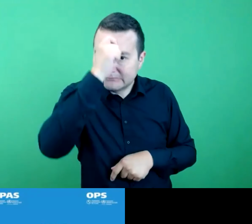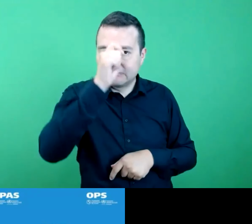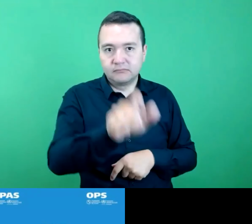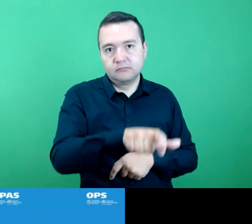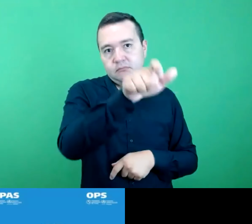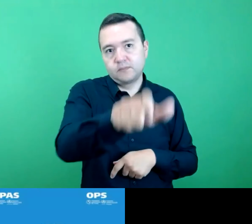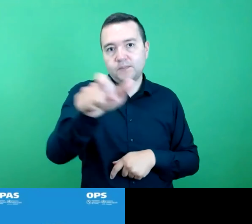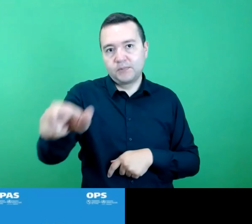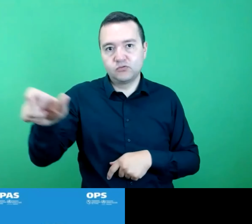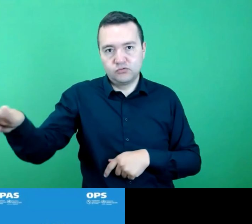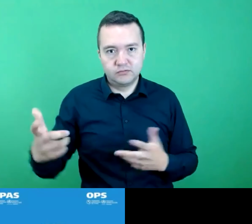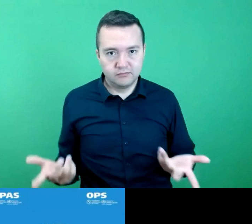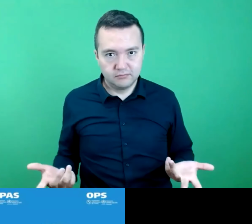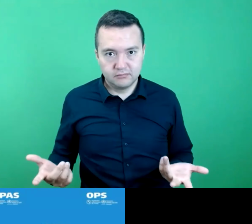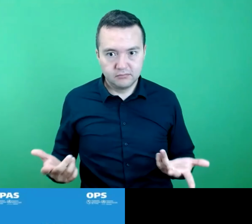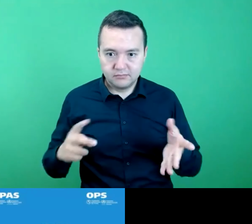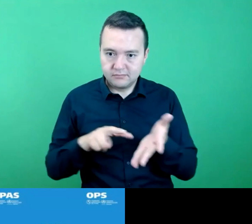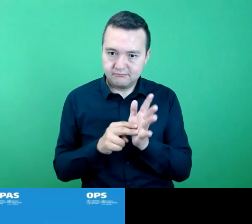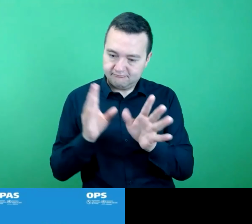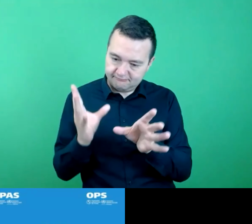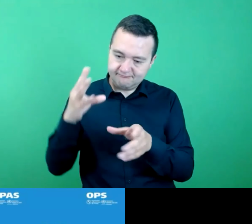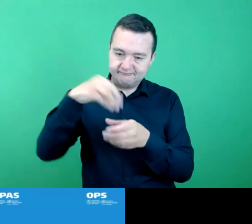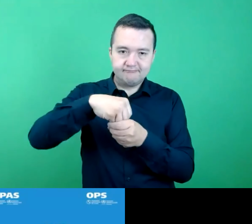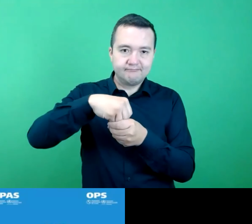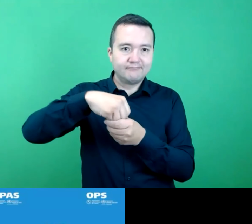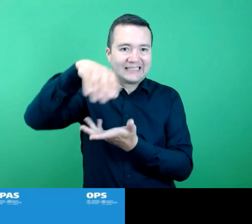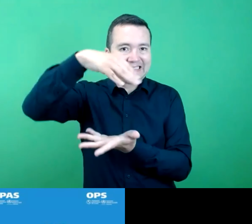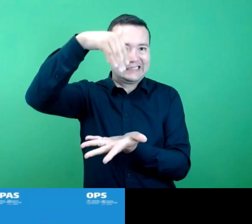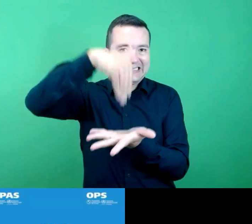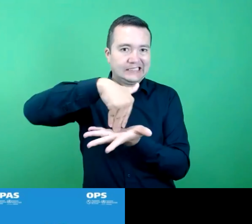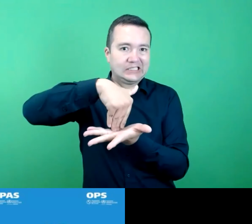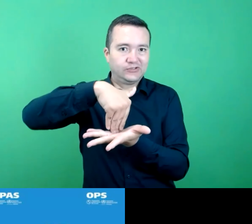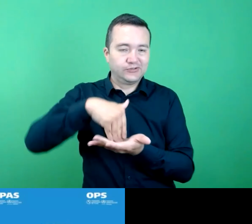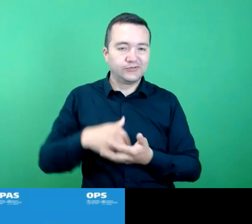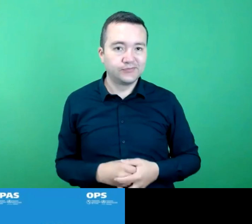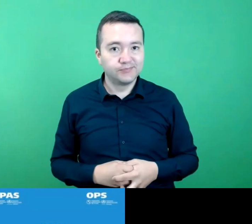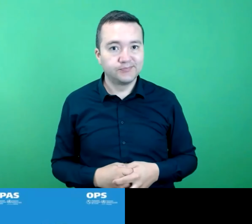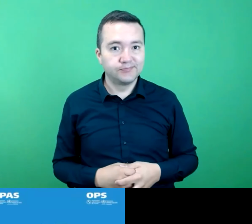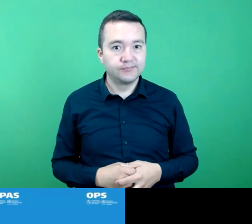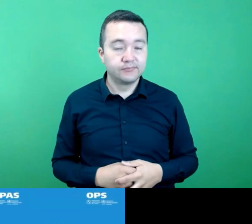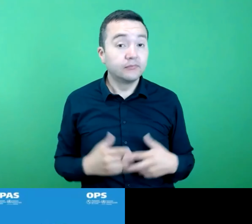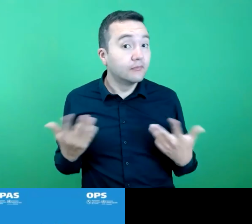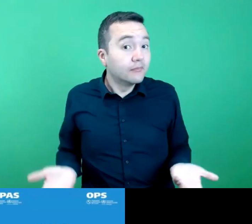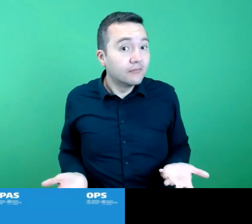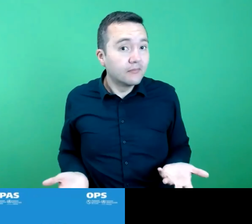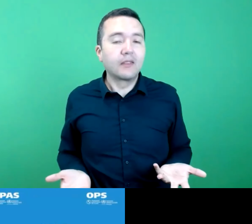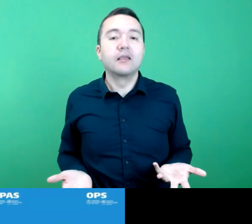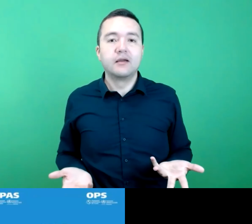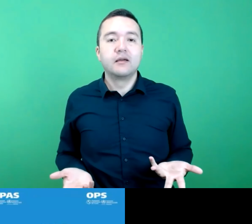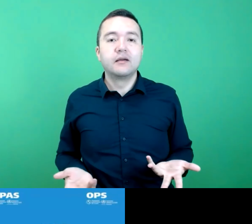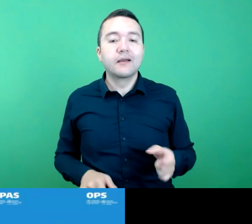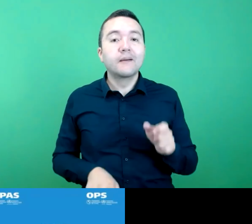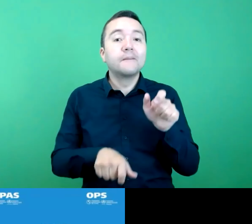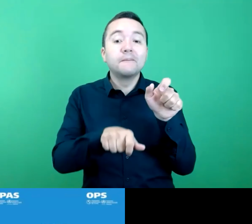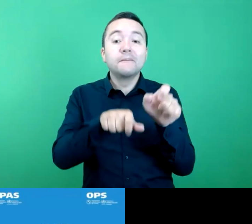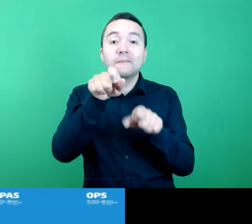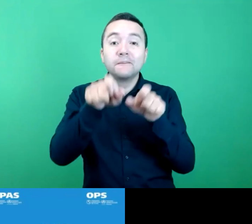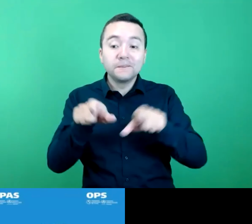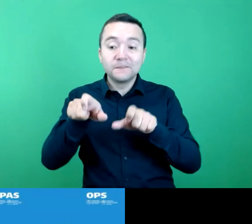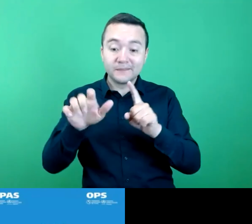considerándolo como centro de este proceso. Es por eso que la seguridad del paciente, como parte